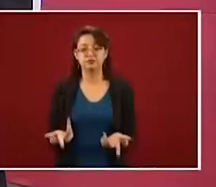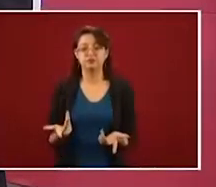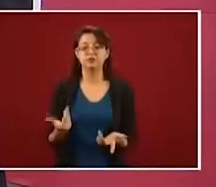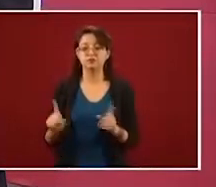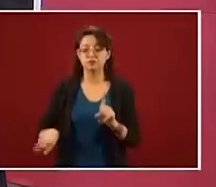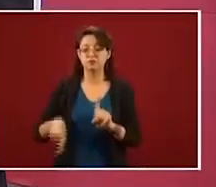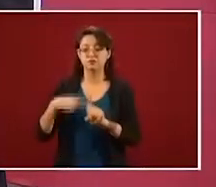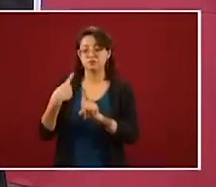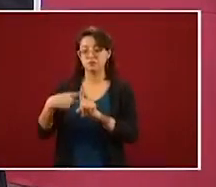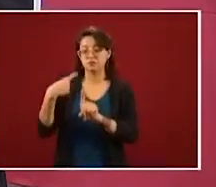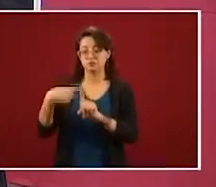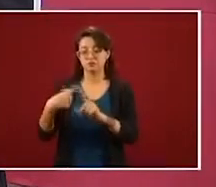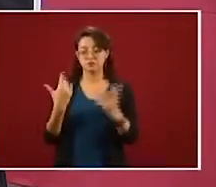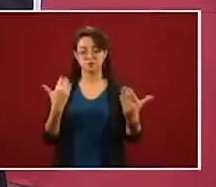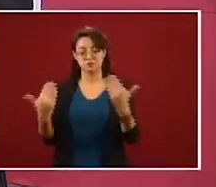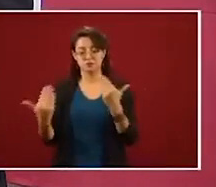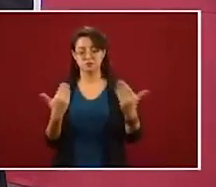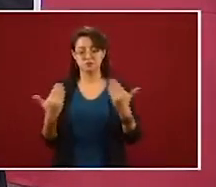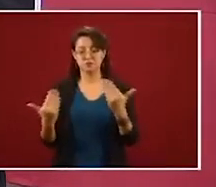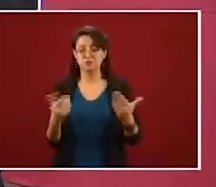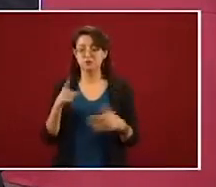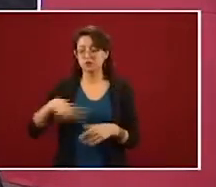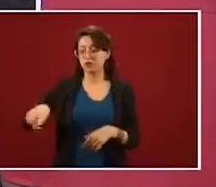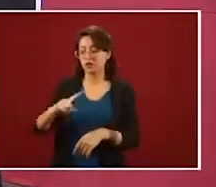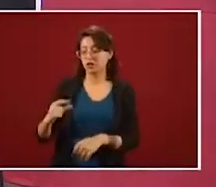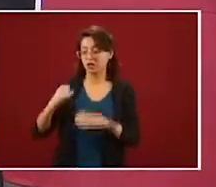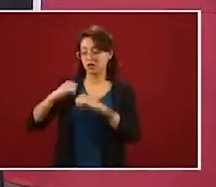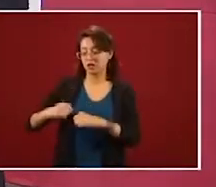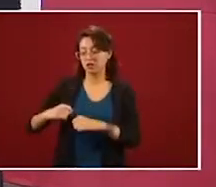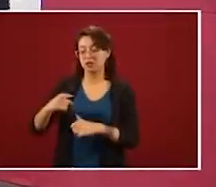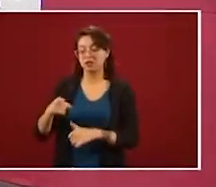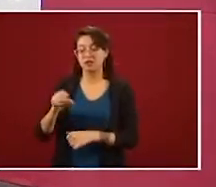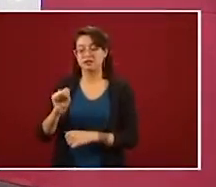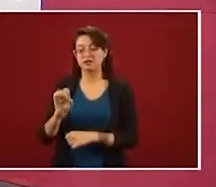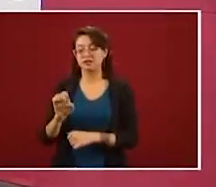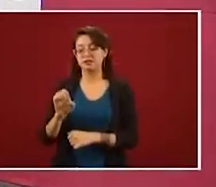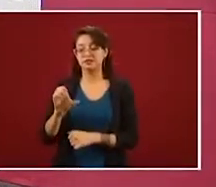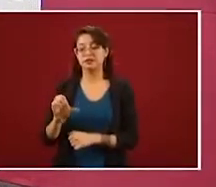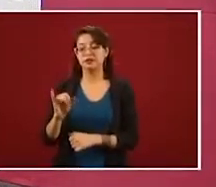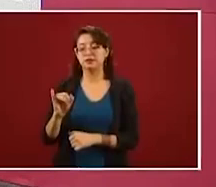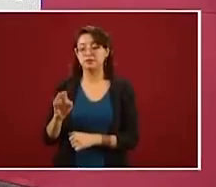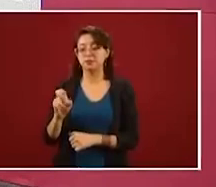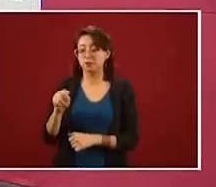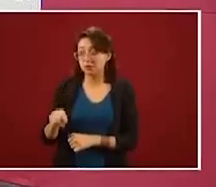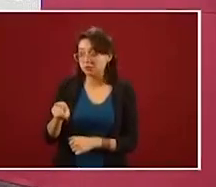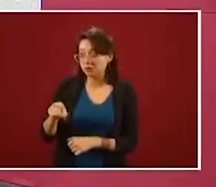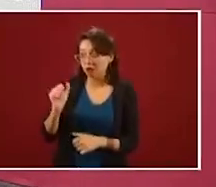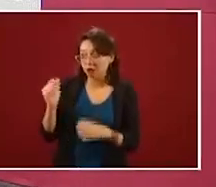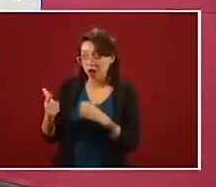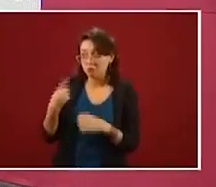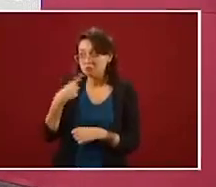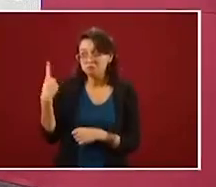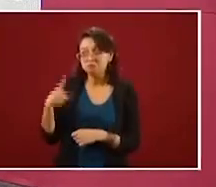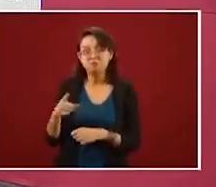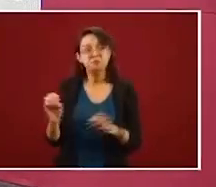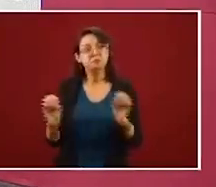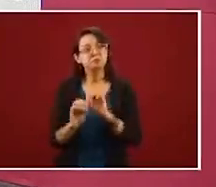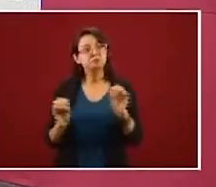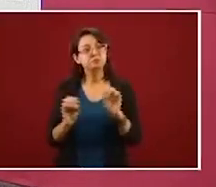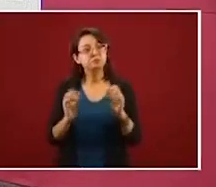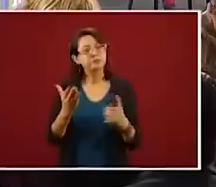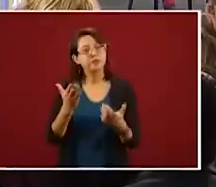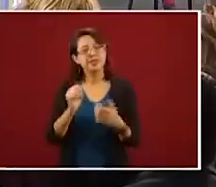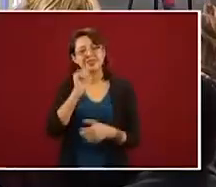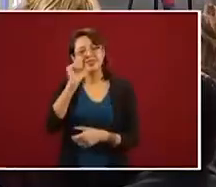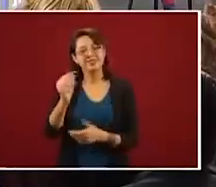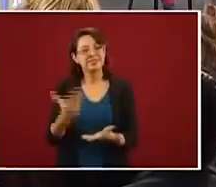positivo en términos de la valoración del trabajo de los delegados y de la Secretaría del Bienestar, no se encuentra la Secretaría del Bienestar como una de